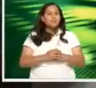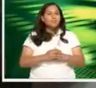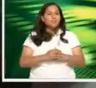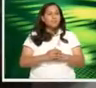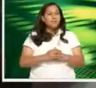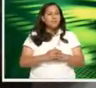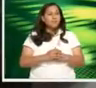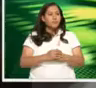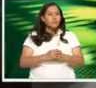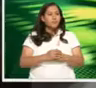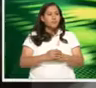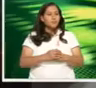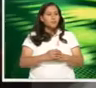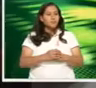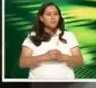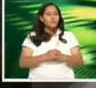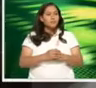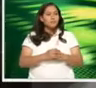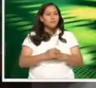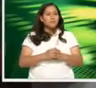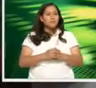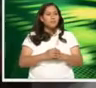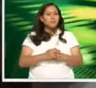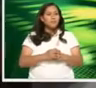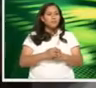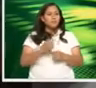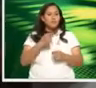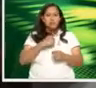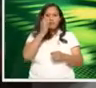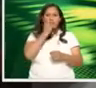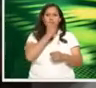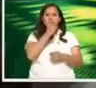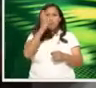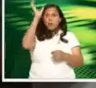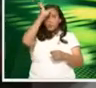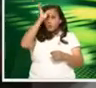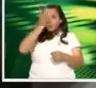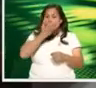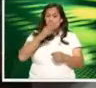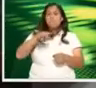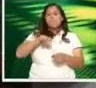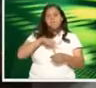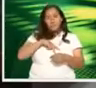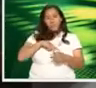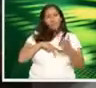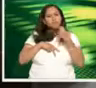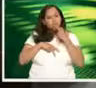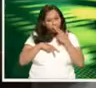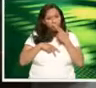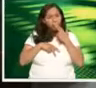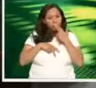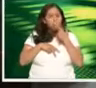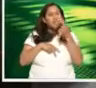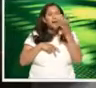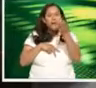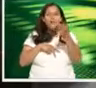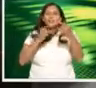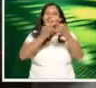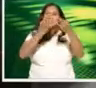dicho y siempre lo voy a decir, nuestras tradiciones son de nosotros y tenemos que conservarlas en todos los sentidos, porque eso hacen